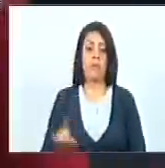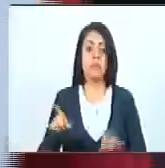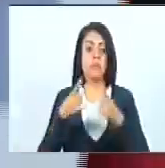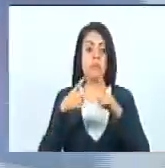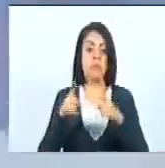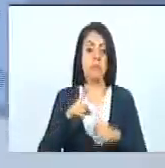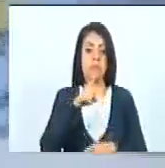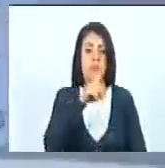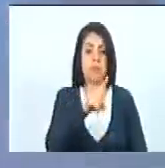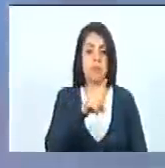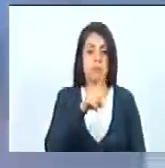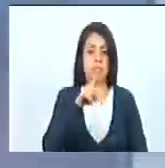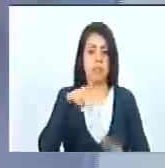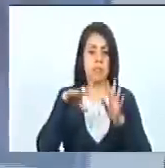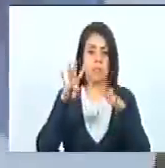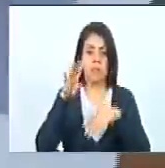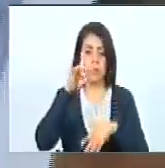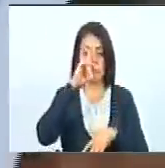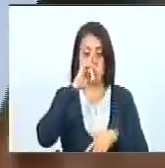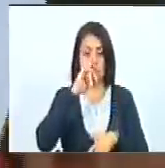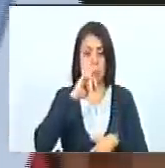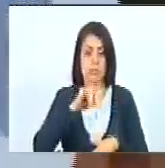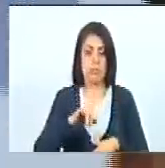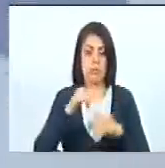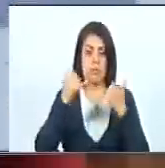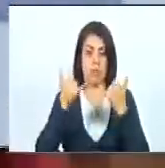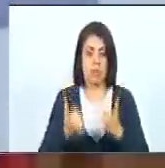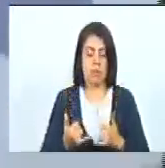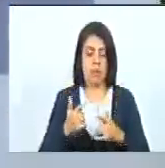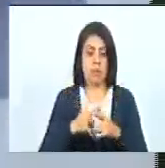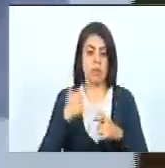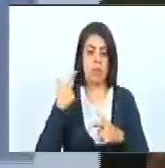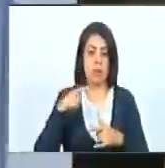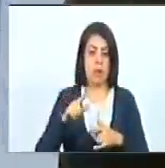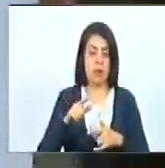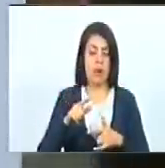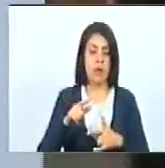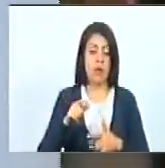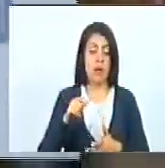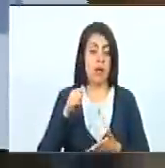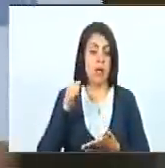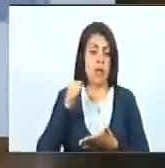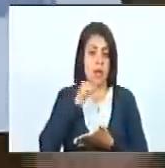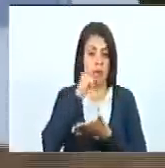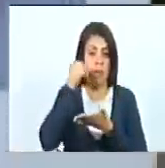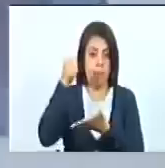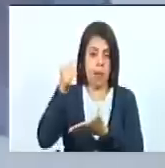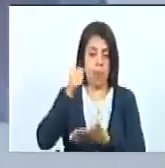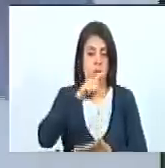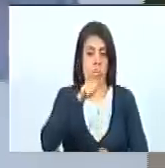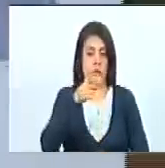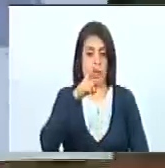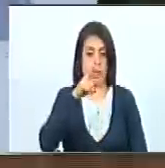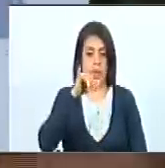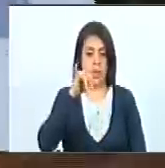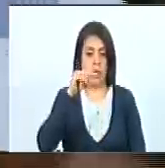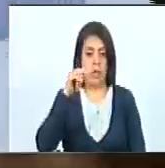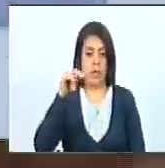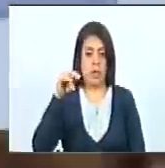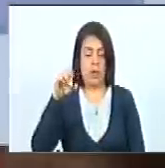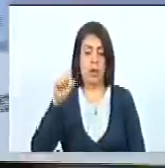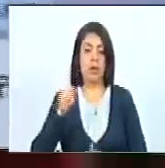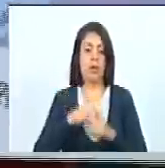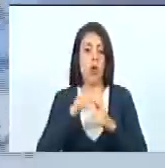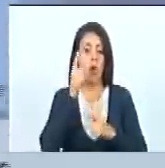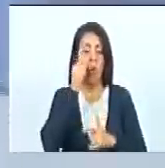cumplió 114 años y ya tiene el récord Guinness certificado del